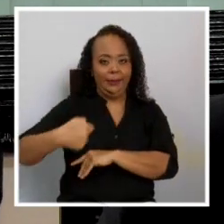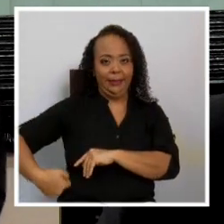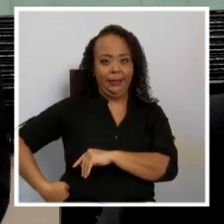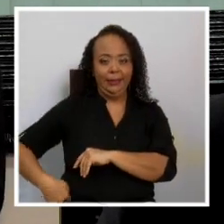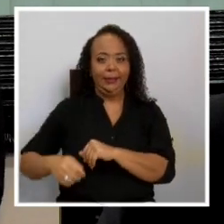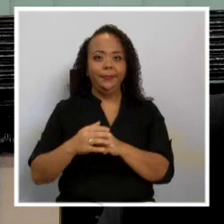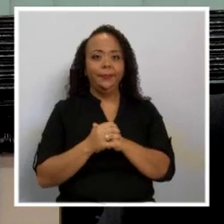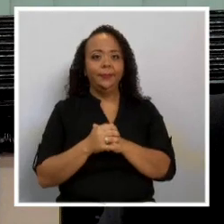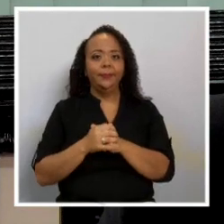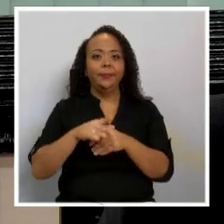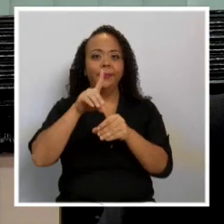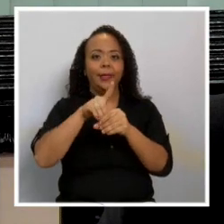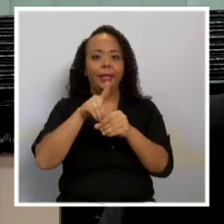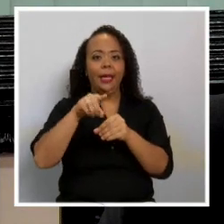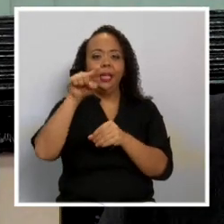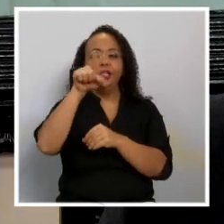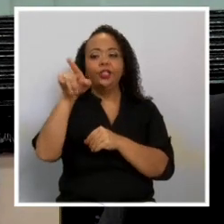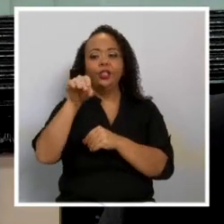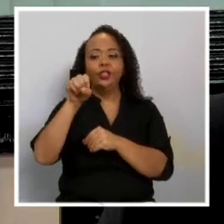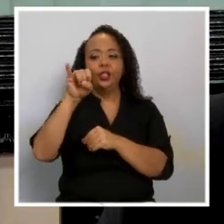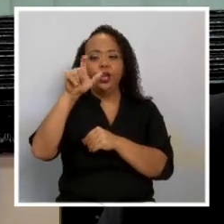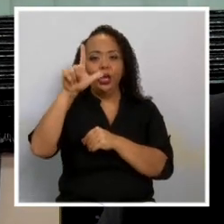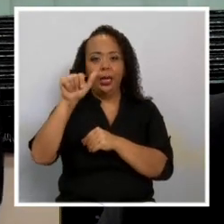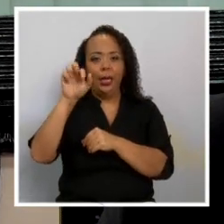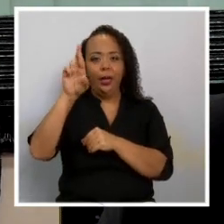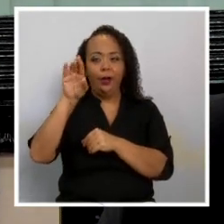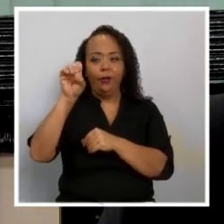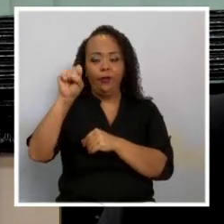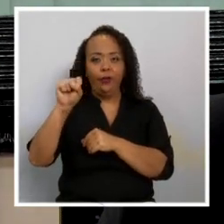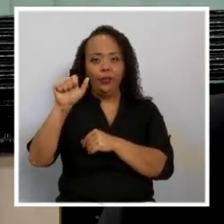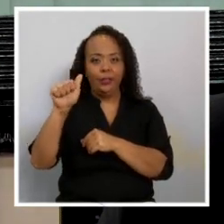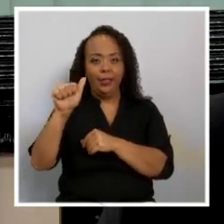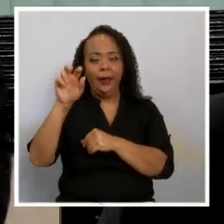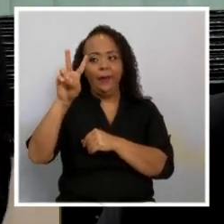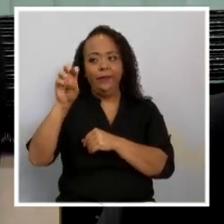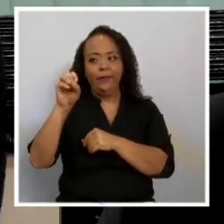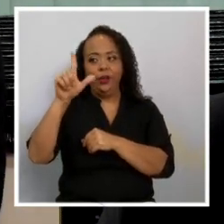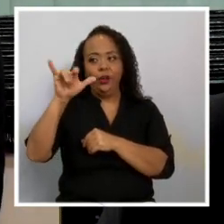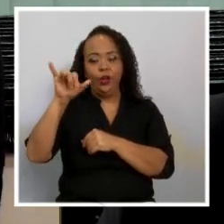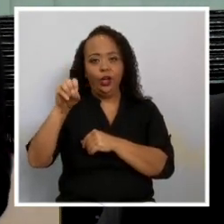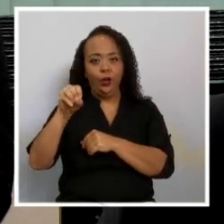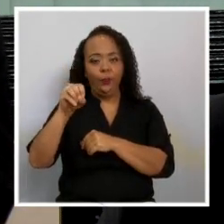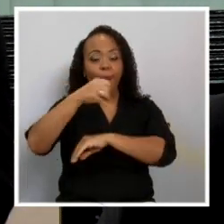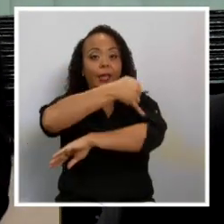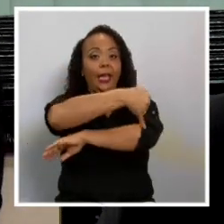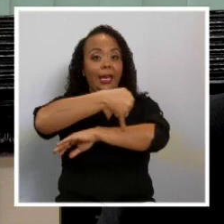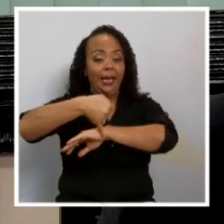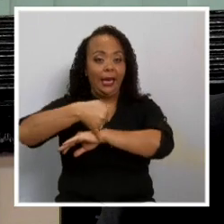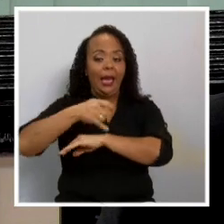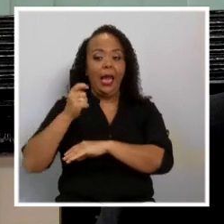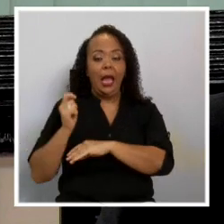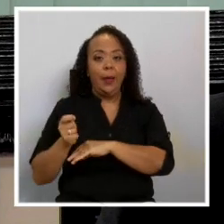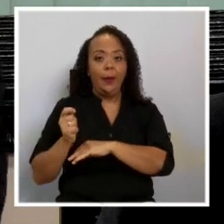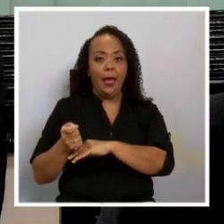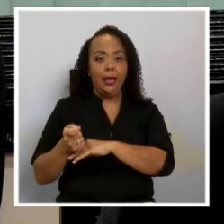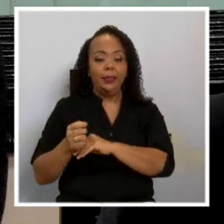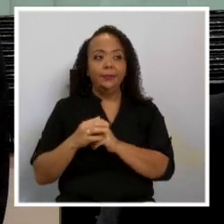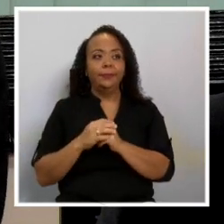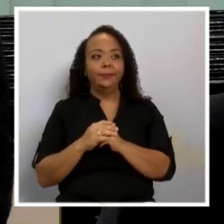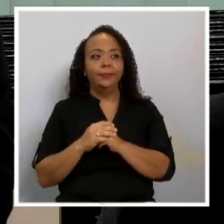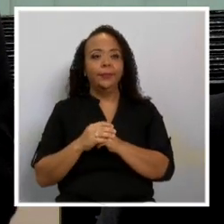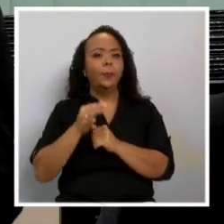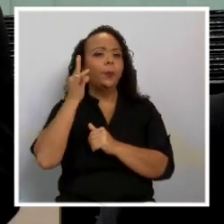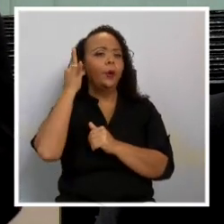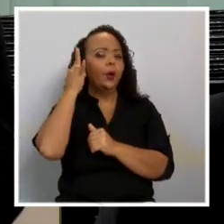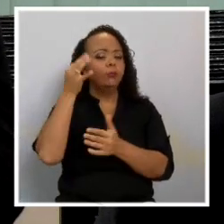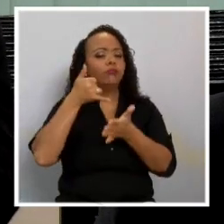A la diputada Zoila Rosa Bolio Pacheco, ingeniera, abogada, una mujer